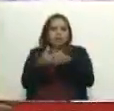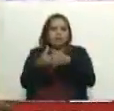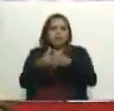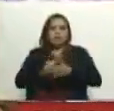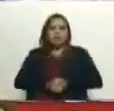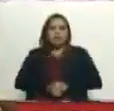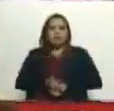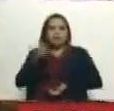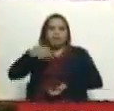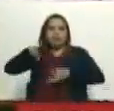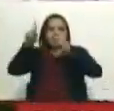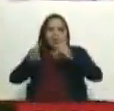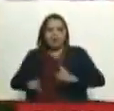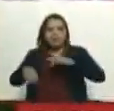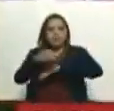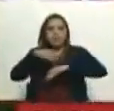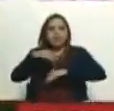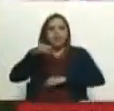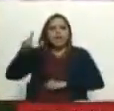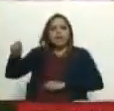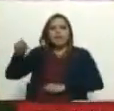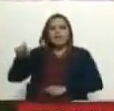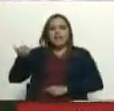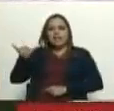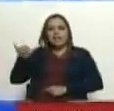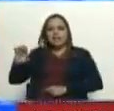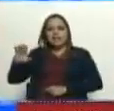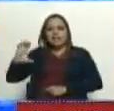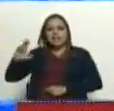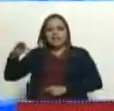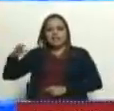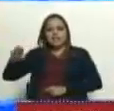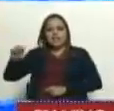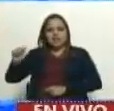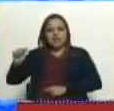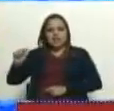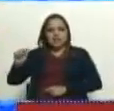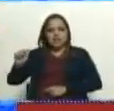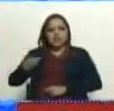ministro Tellechea, tanto de PDVSA como Pequivén,